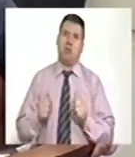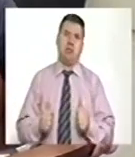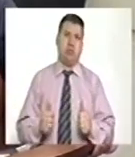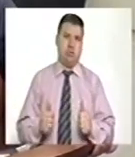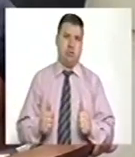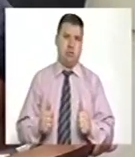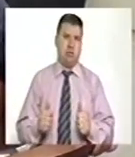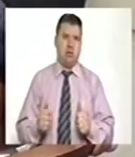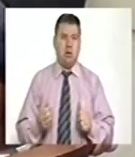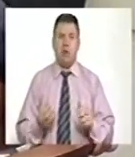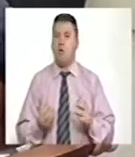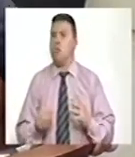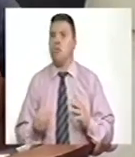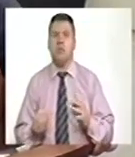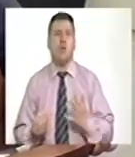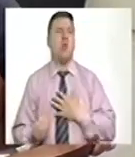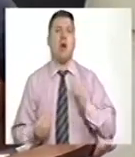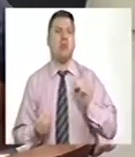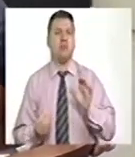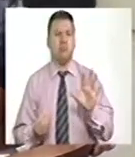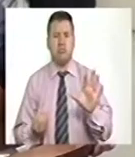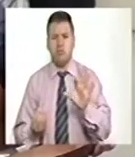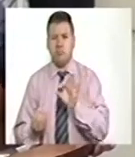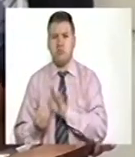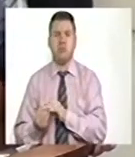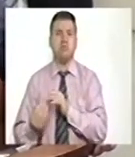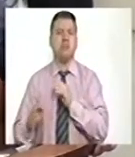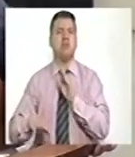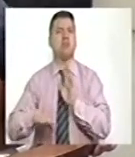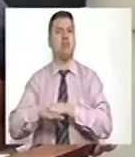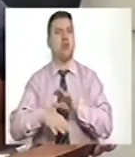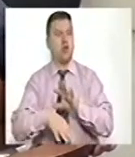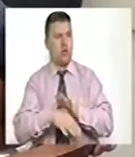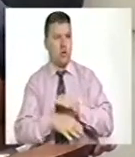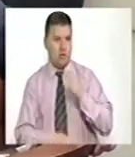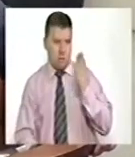este triunvirato enviando un mensaje claro, doctor